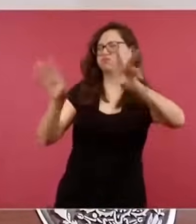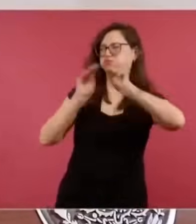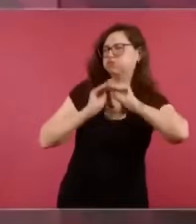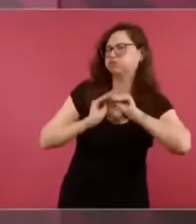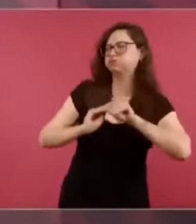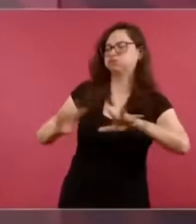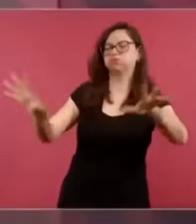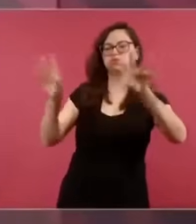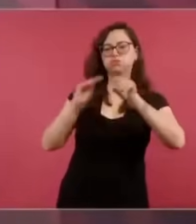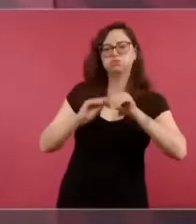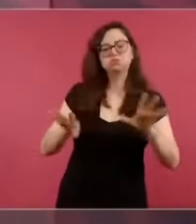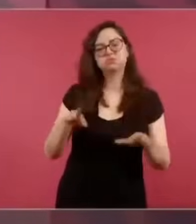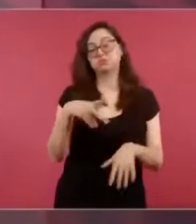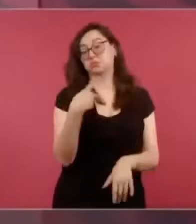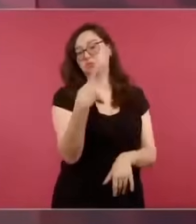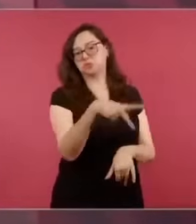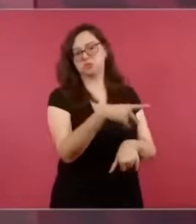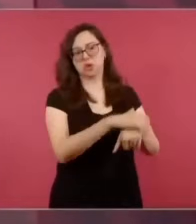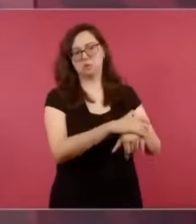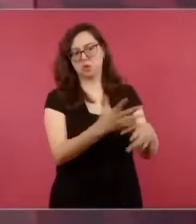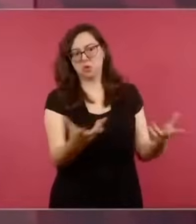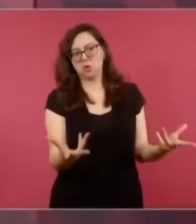Sarmiento,